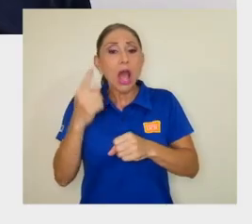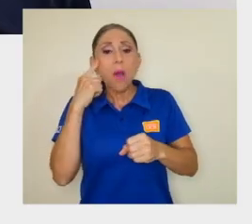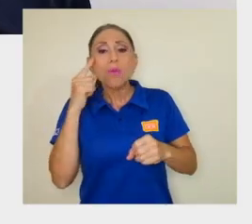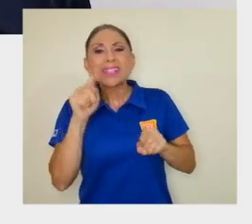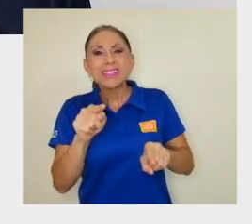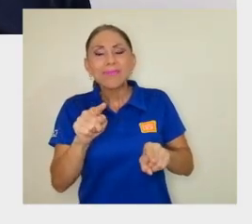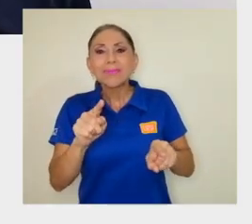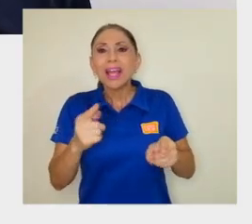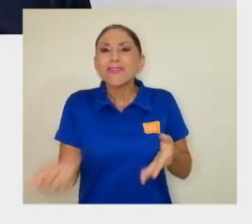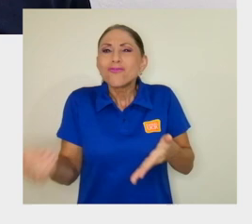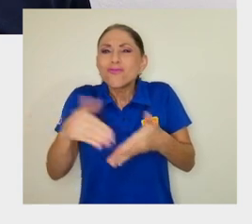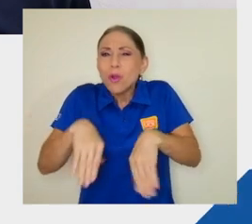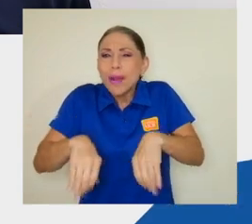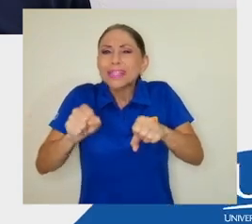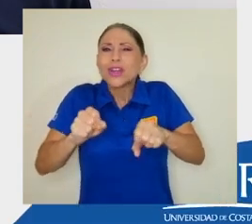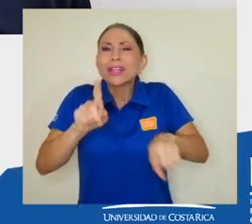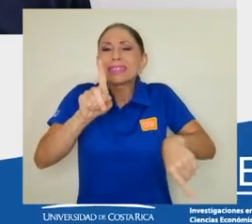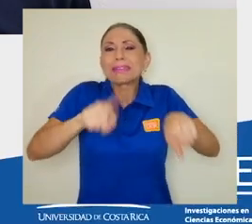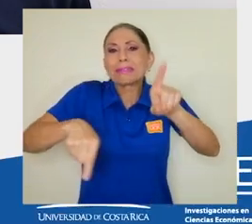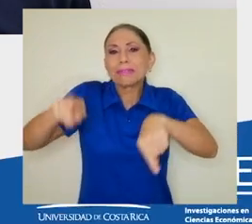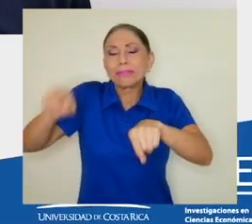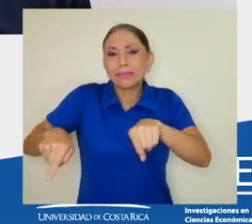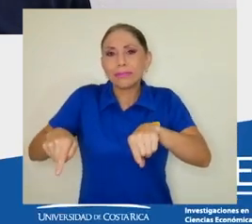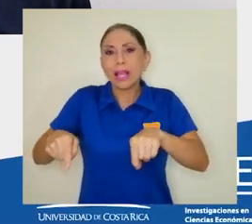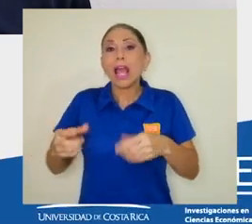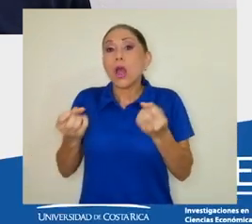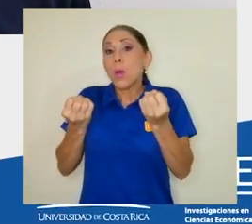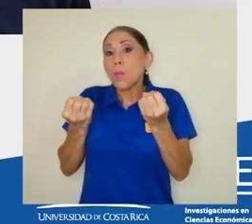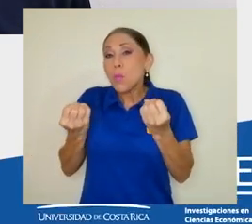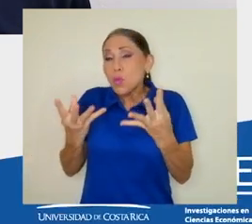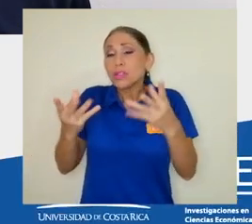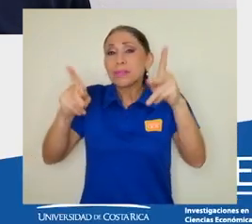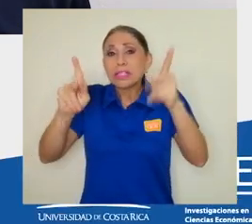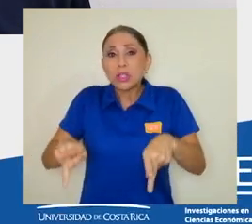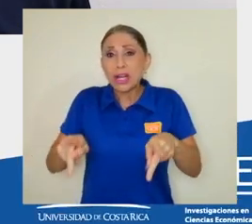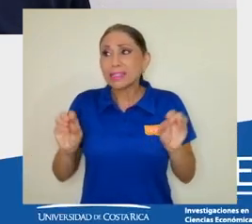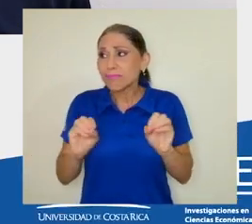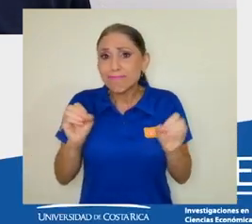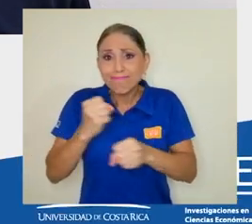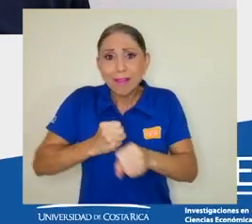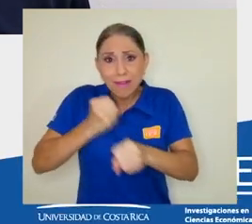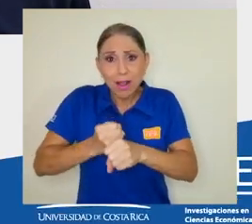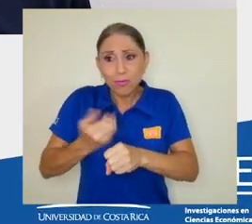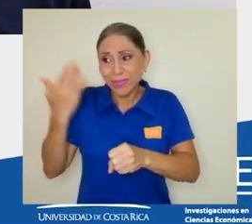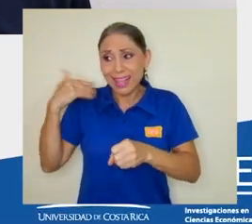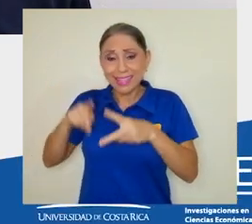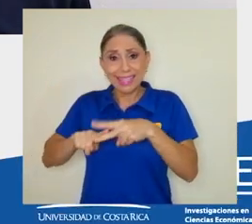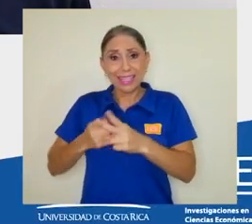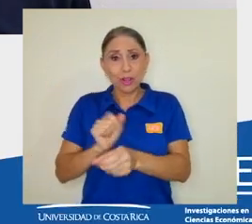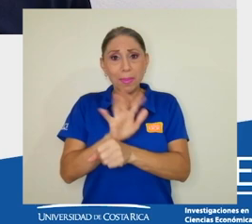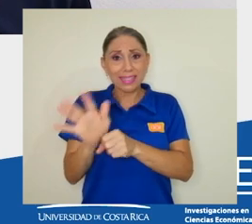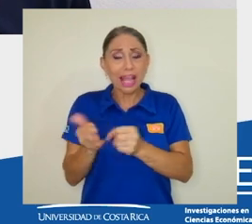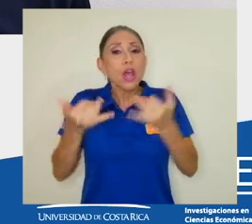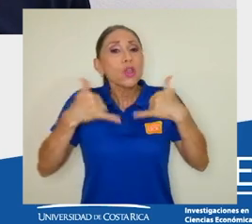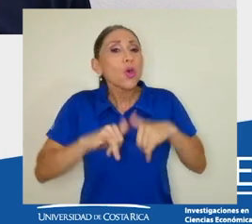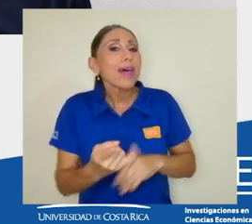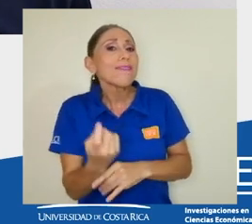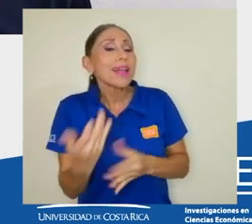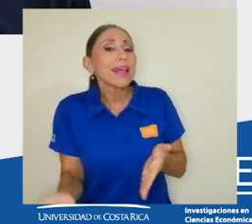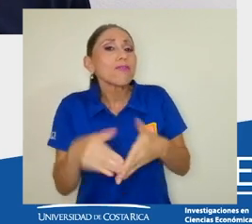heterogénea. De los 463.000 ocupados en que disminuyó la fuerza de trabajo costarricense a inicios de la pandemia, aún faltan por